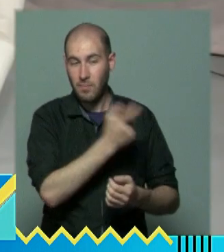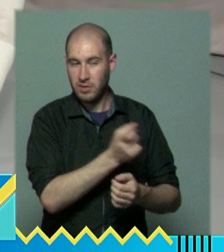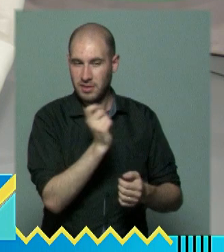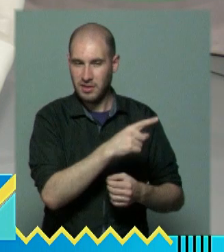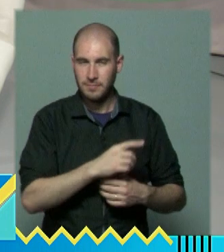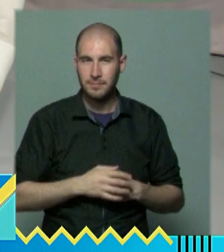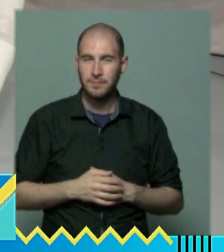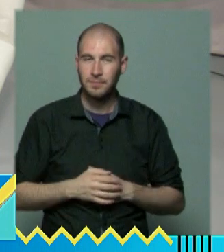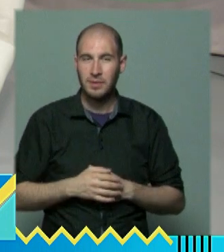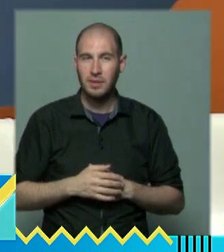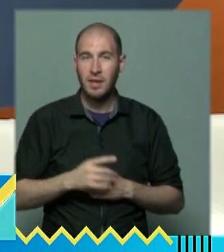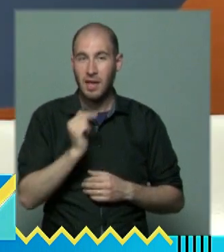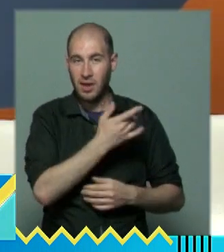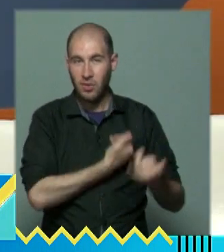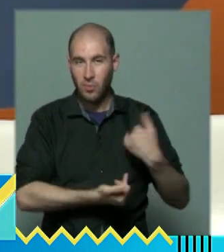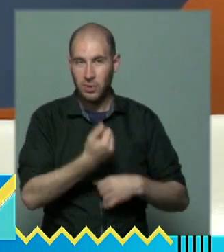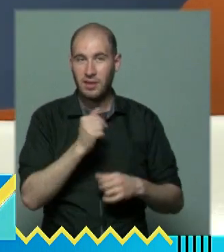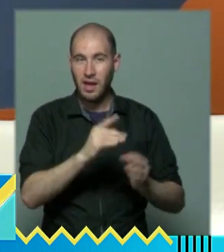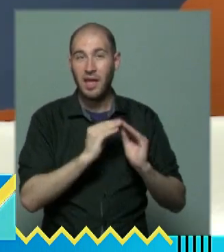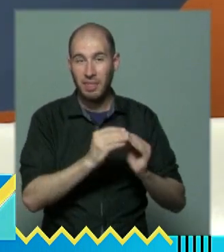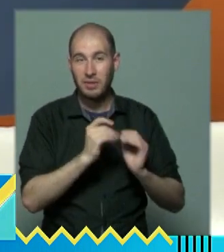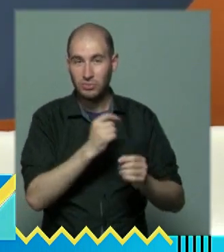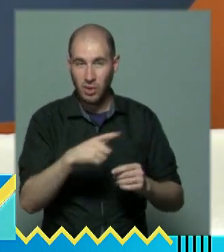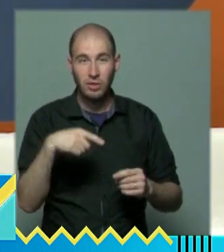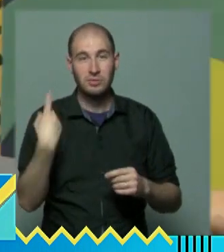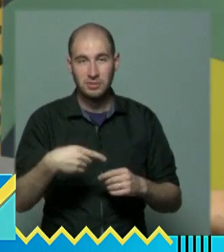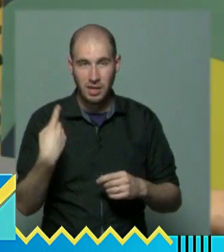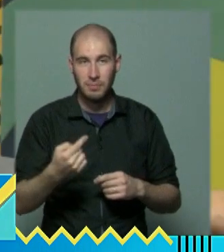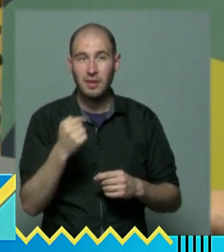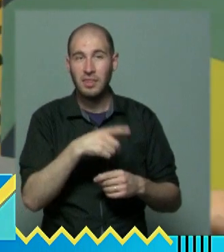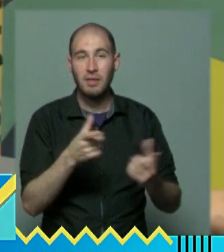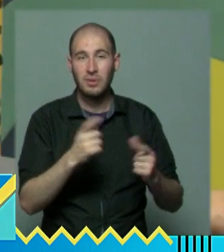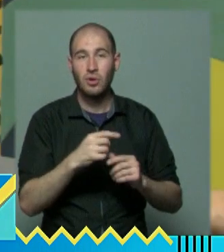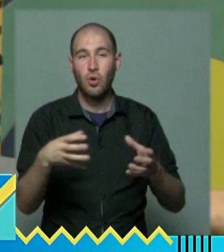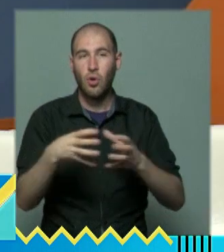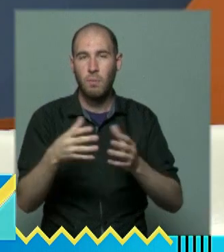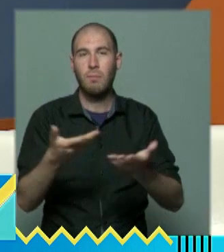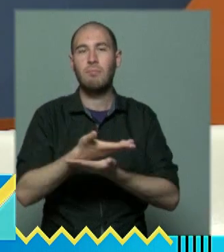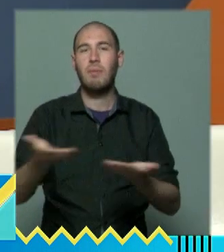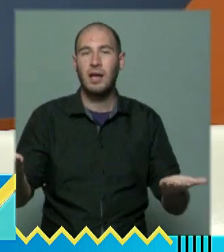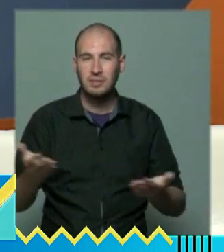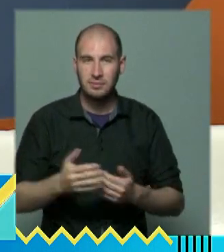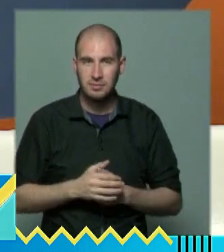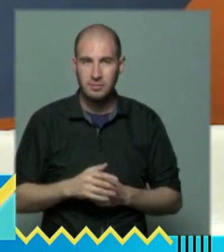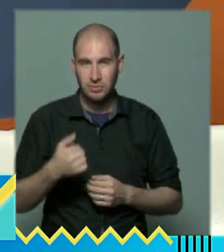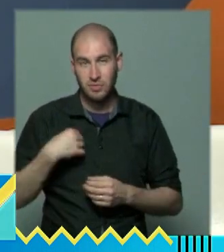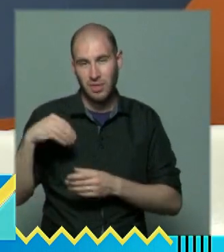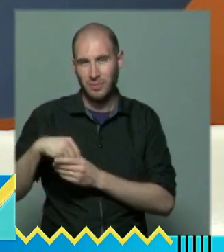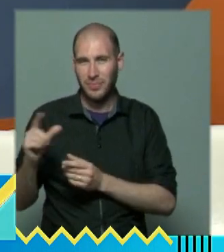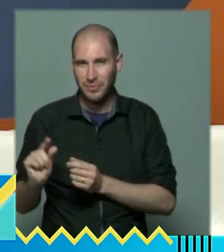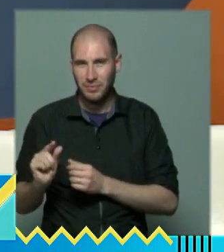Alejandro, para que él parita permanentemente y él parita con un universo mucho más grande que el que tengo yo,